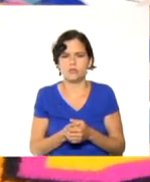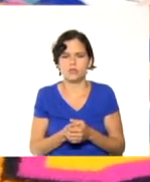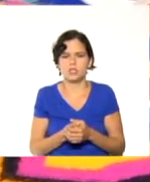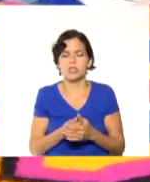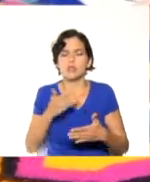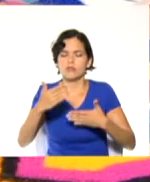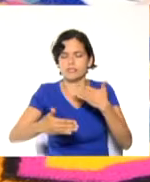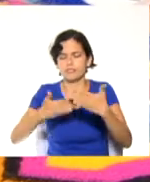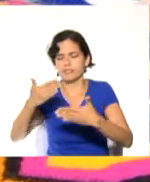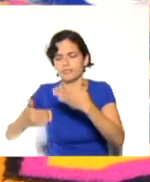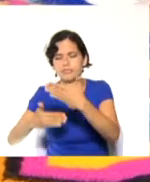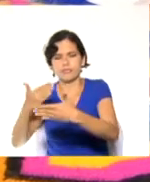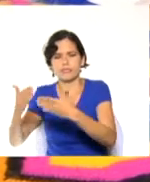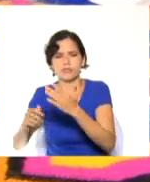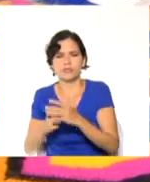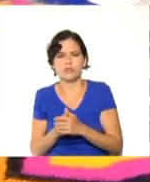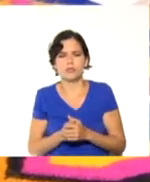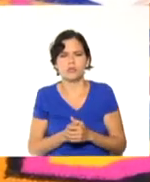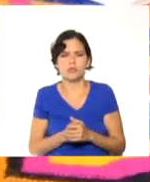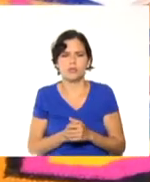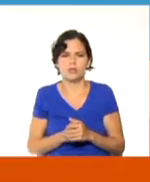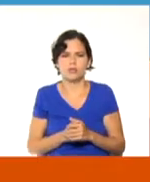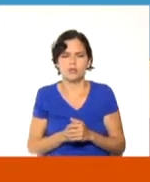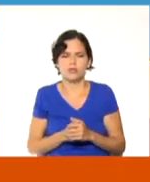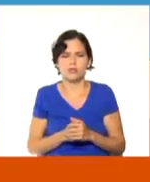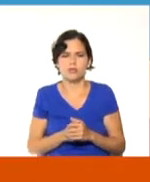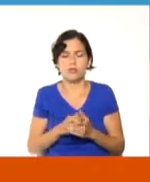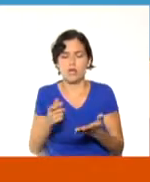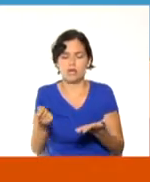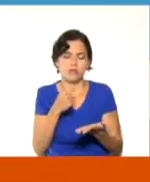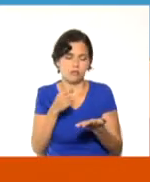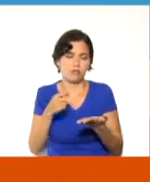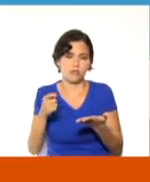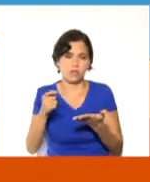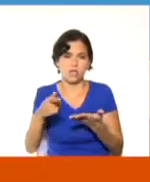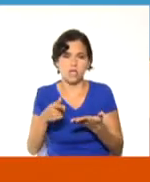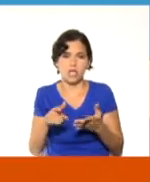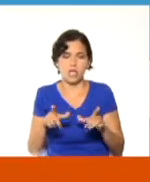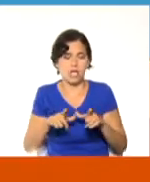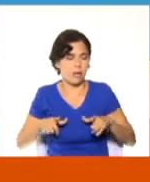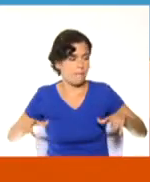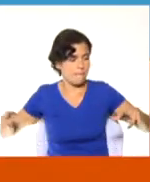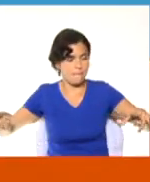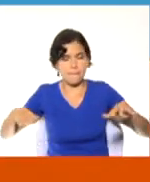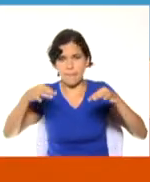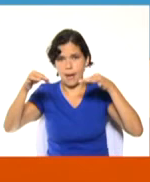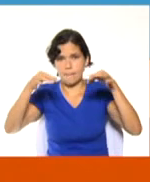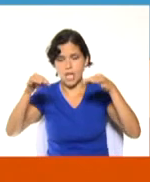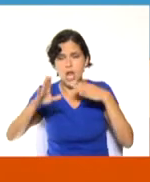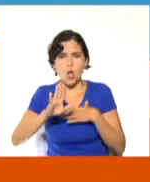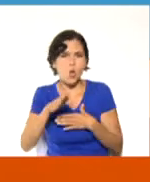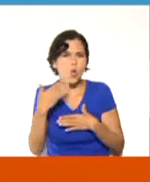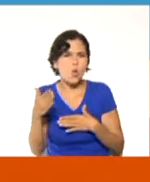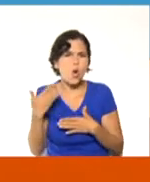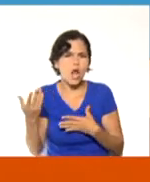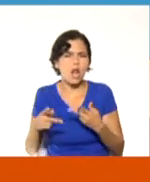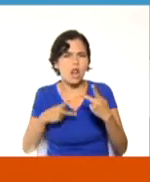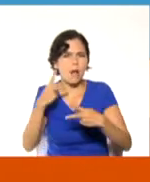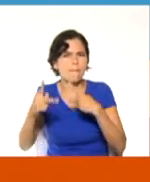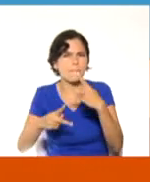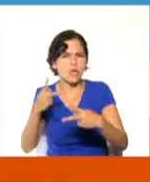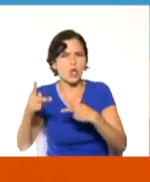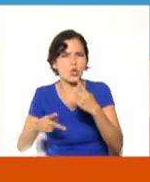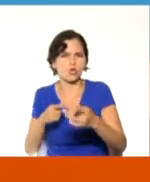Y así sucesivamente vas a ir plasmándote en el papel cuál es la